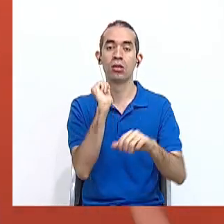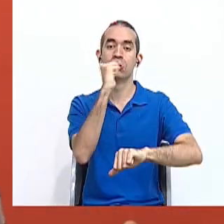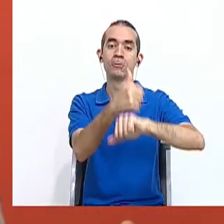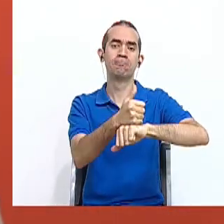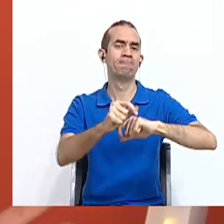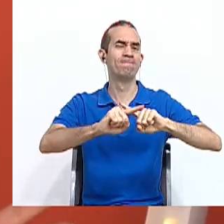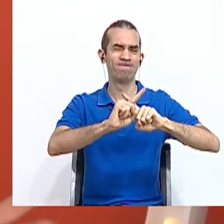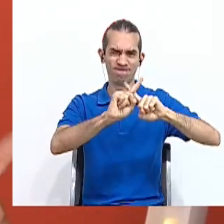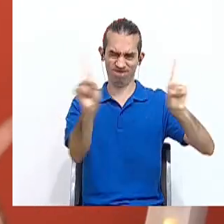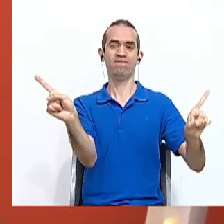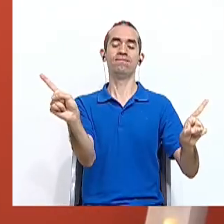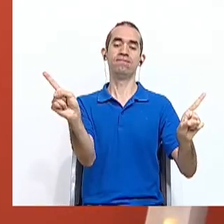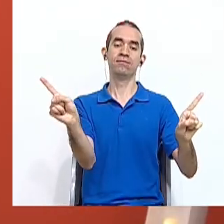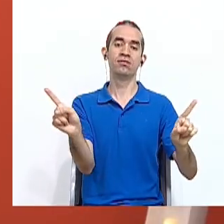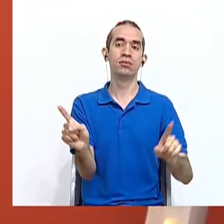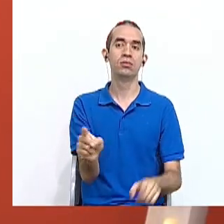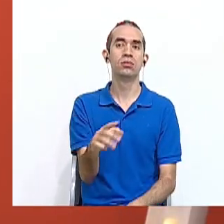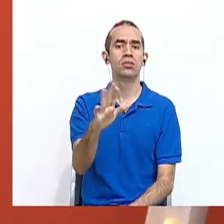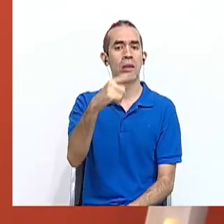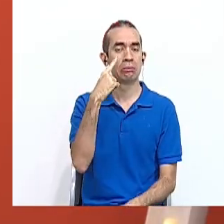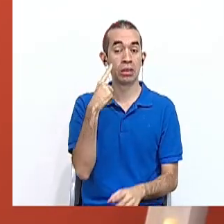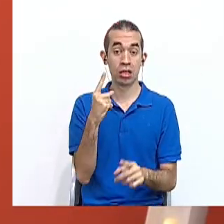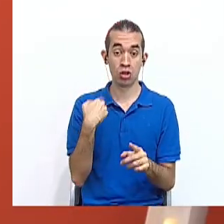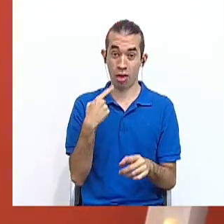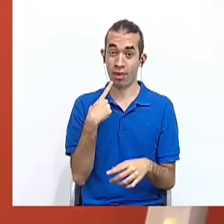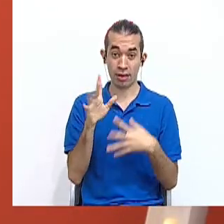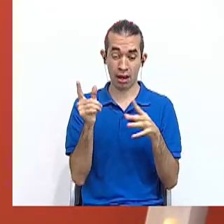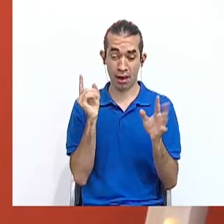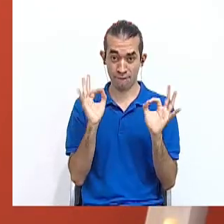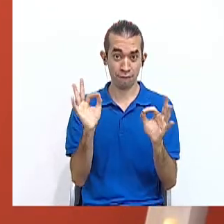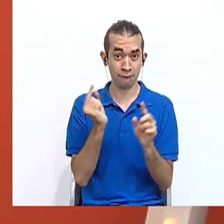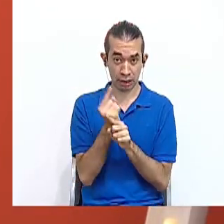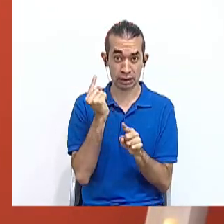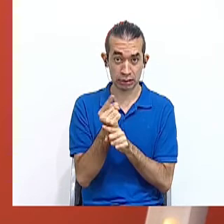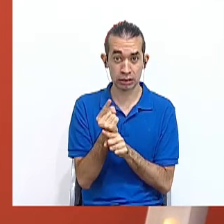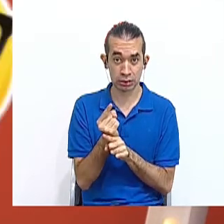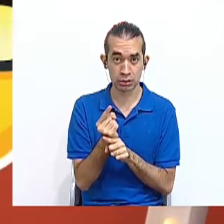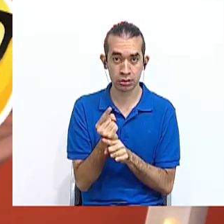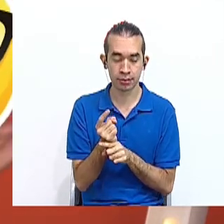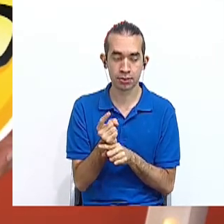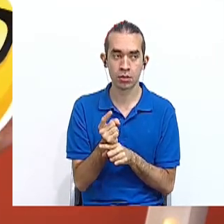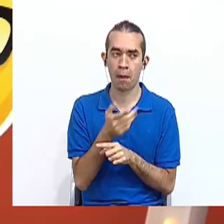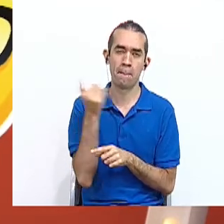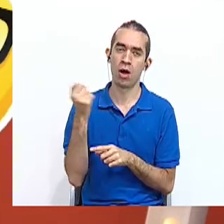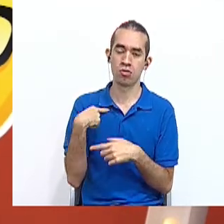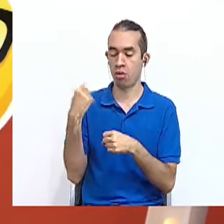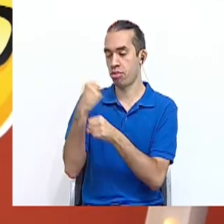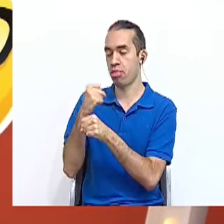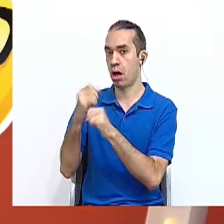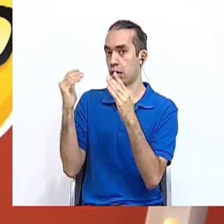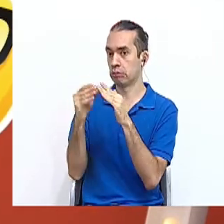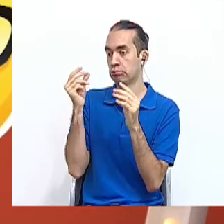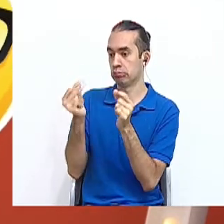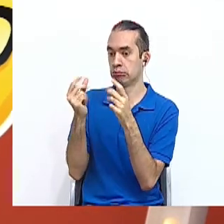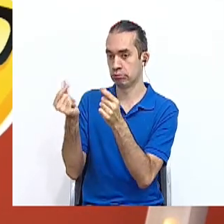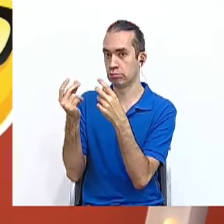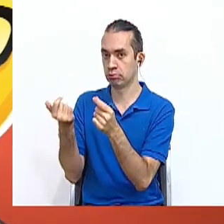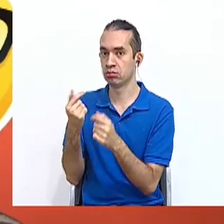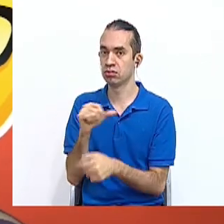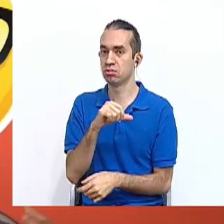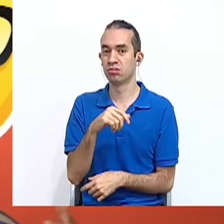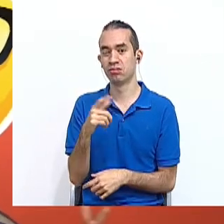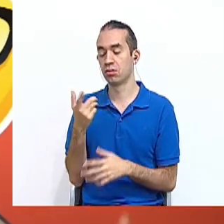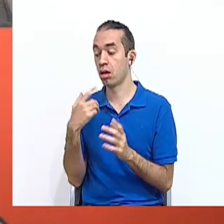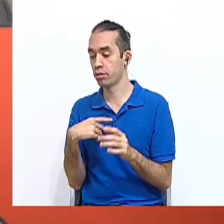diferencia enorme. Hablando de eficaz, quiero ir a hacer la tarea de una vez, porque si no me voy a poner a hacer otras cosas menos importantes